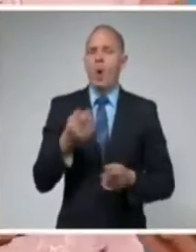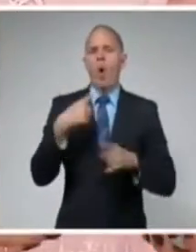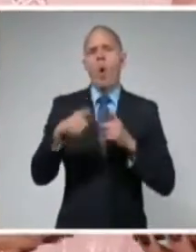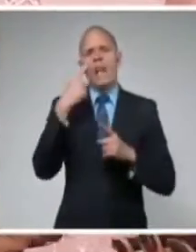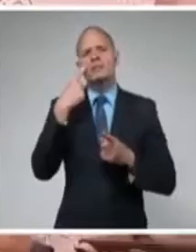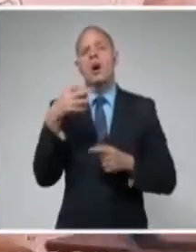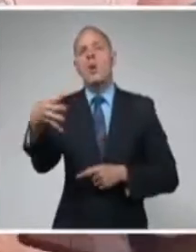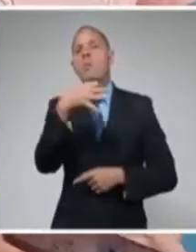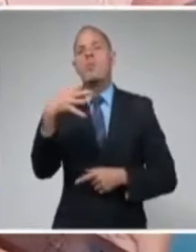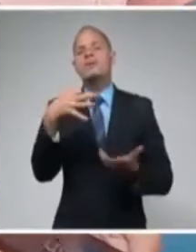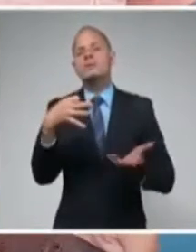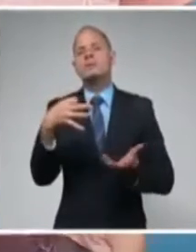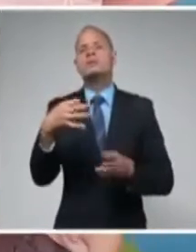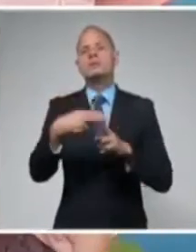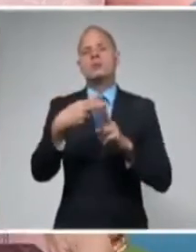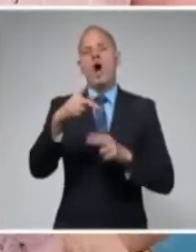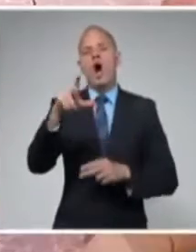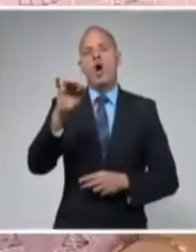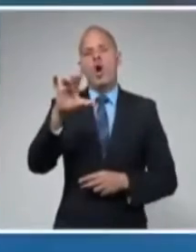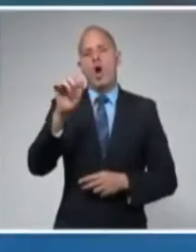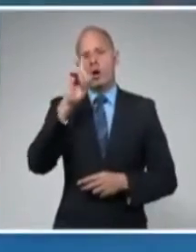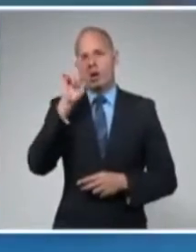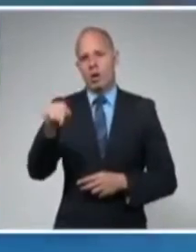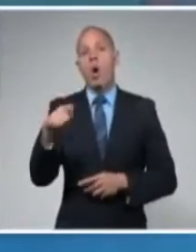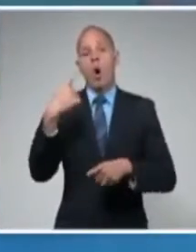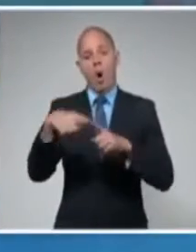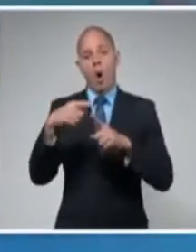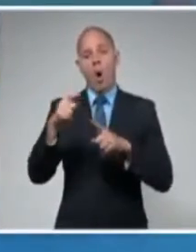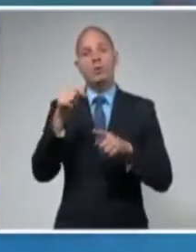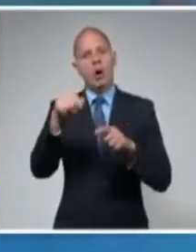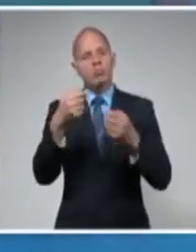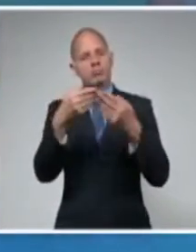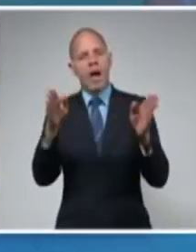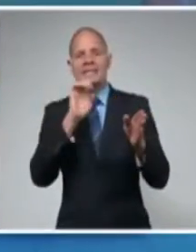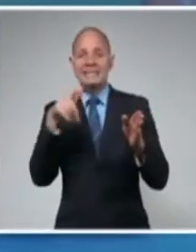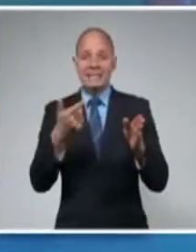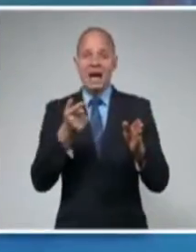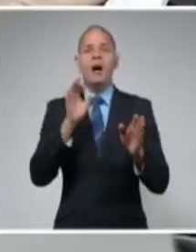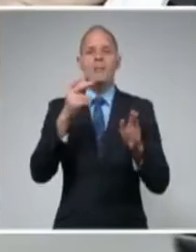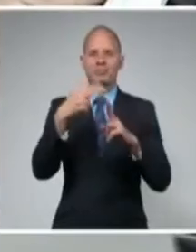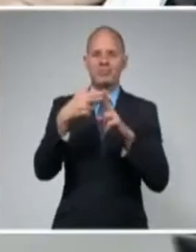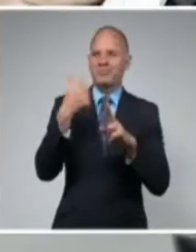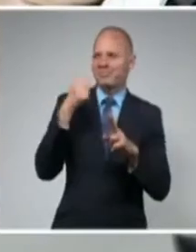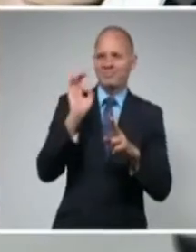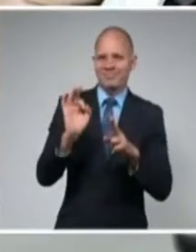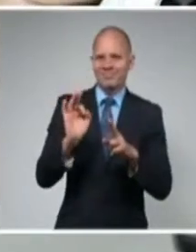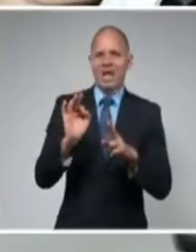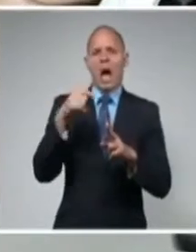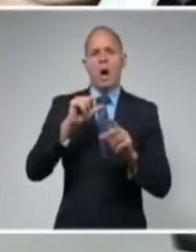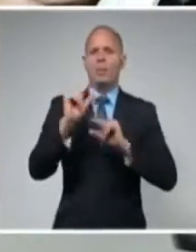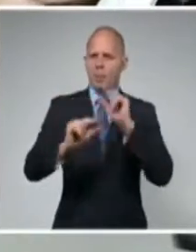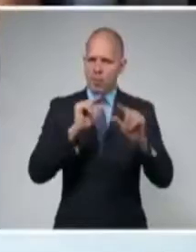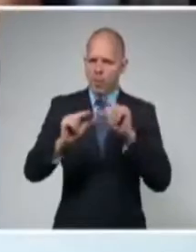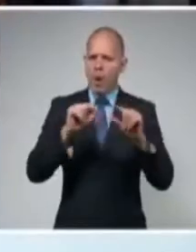en el municipio de Colón con la próxima apertura de otro mercado mayorista con similares características. Asimismo sucederá paulatinamente